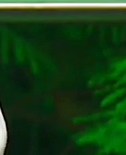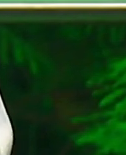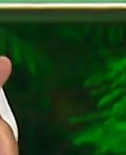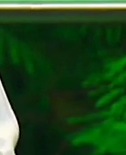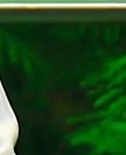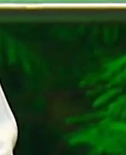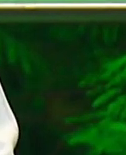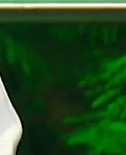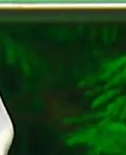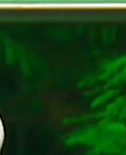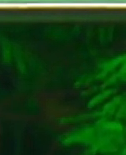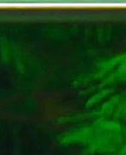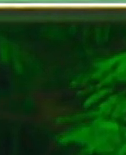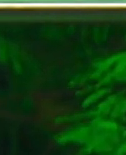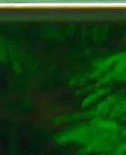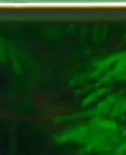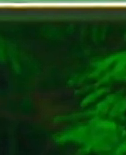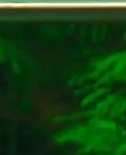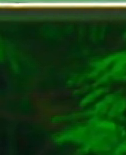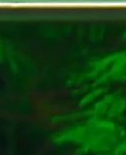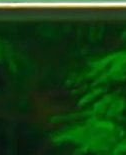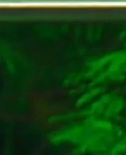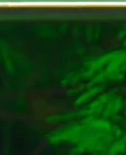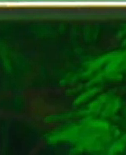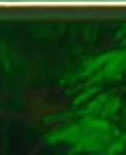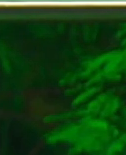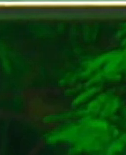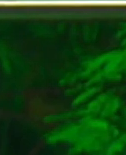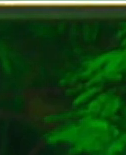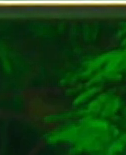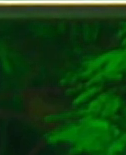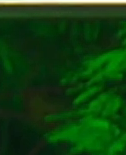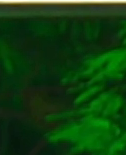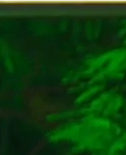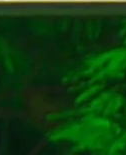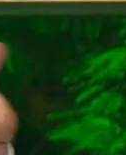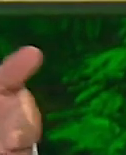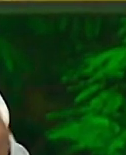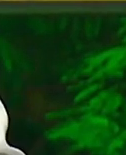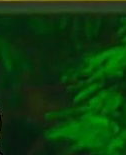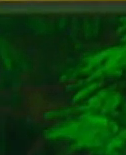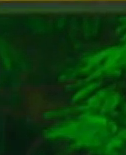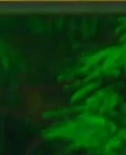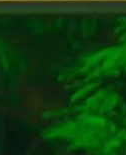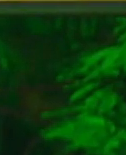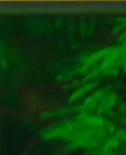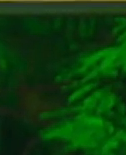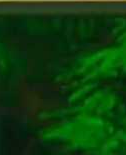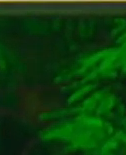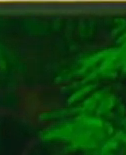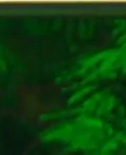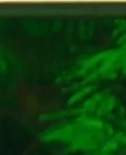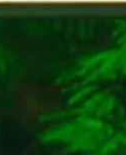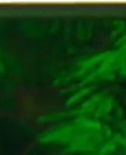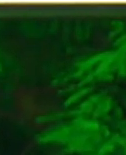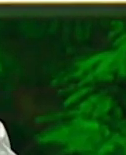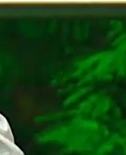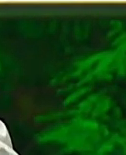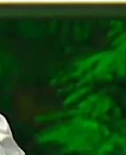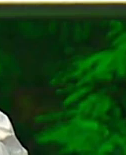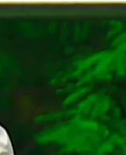agenda se excusa de asistir hoy a este debate en Telemedellín. Había pedido que se me informara con mayor